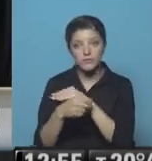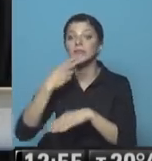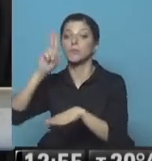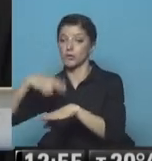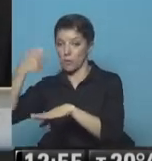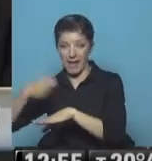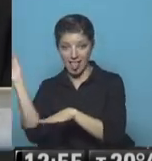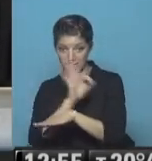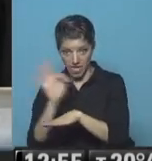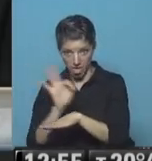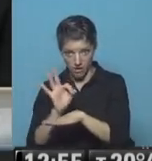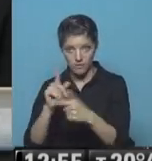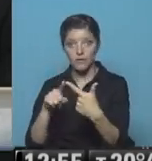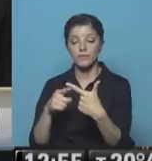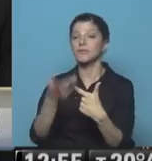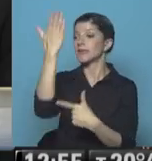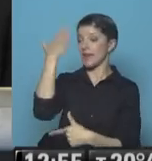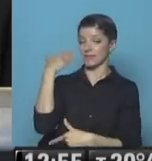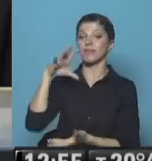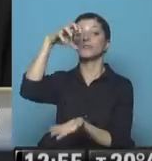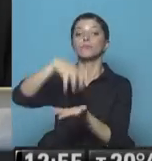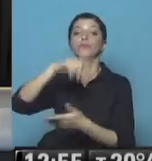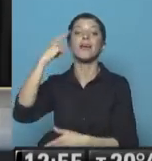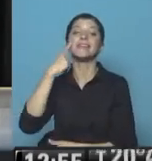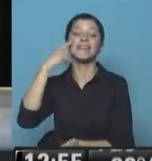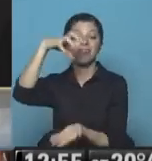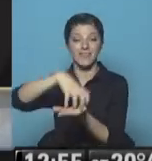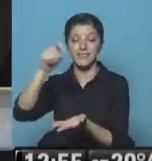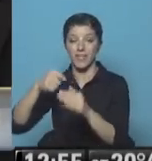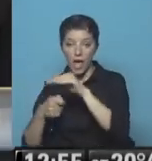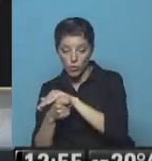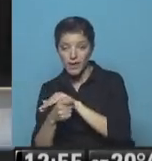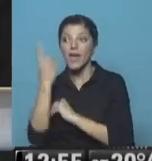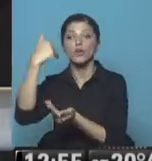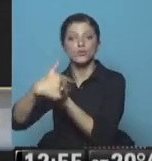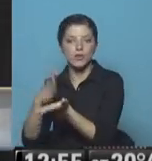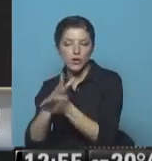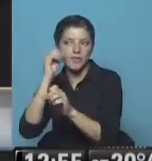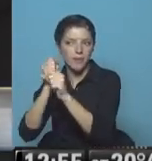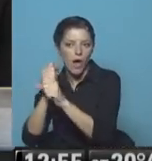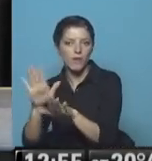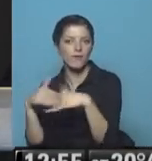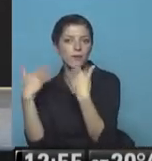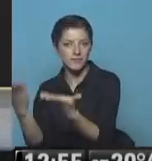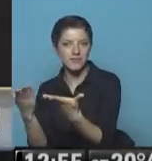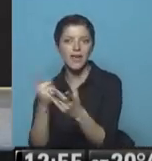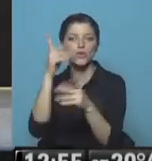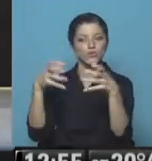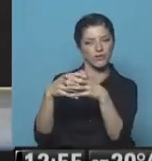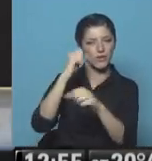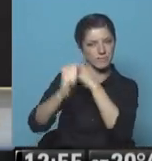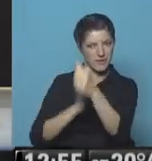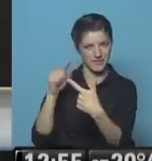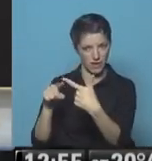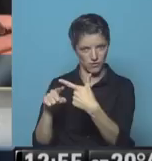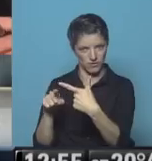daban en la superintendencia de aduanas, que evidentemente favorecían a un sector de funcionarios y a un sector de empresarios, que pareciera ser que no